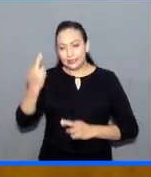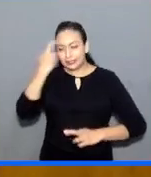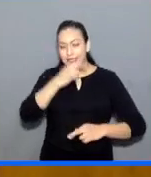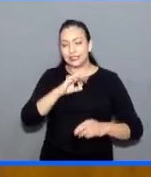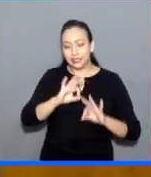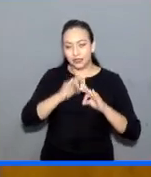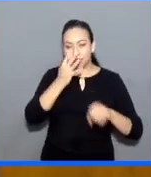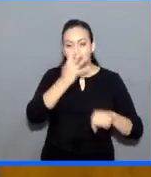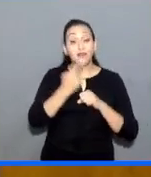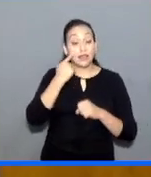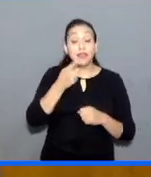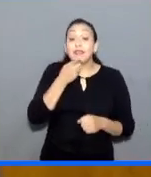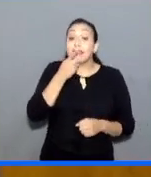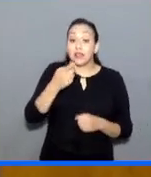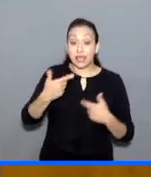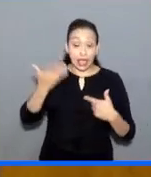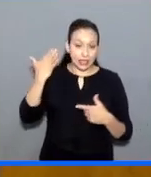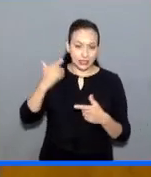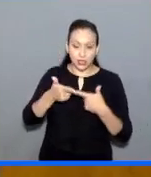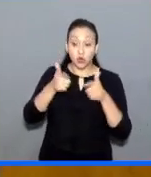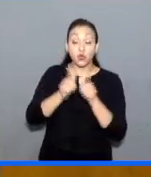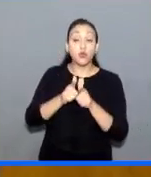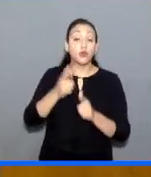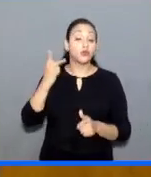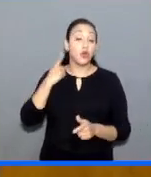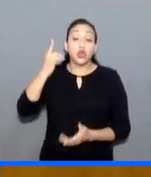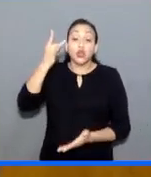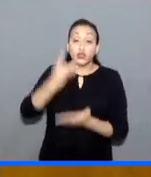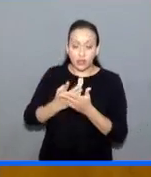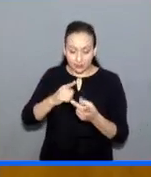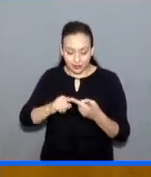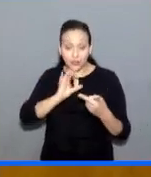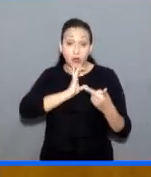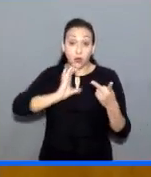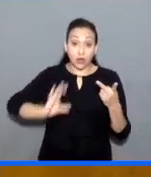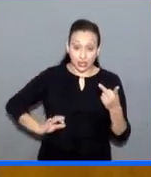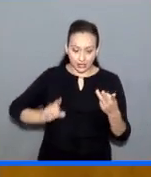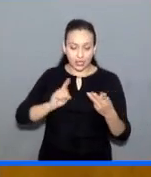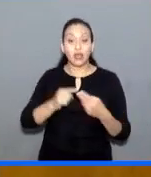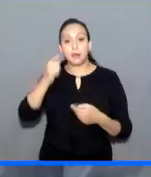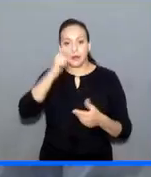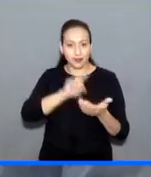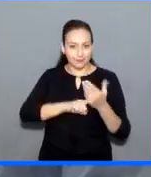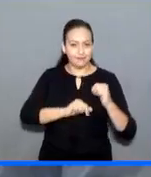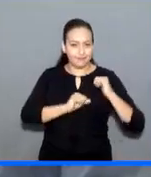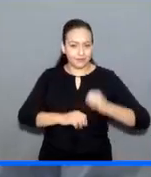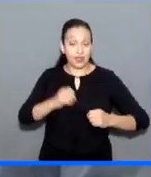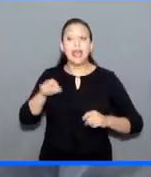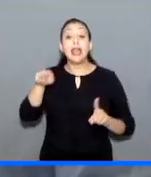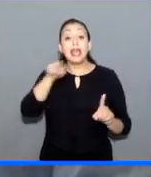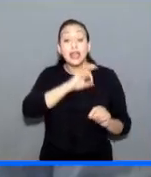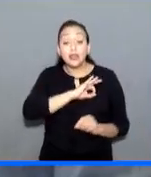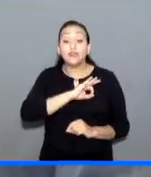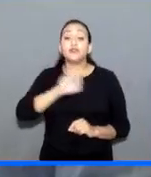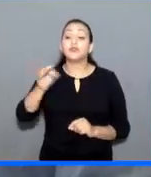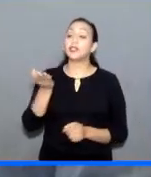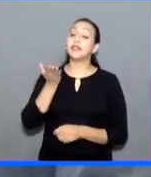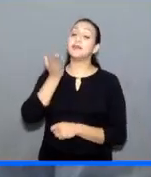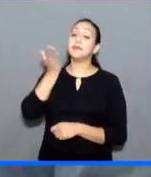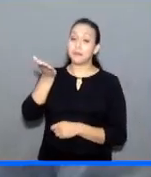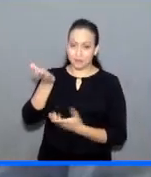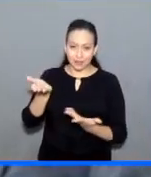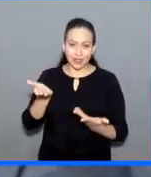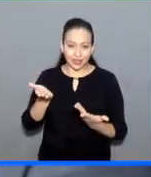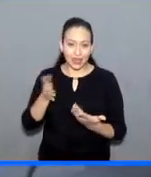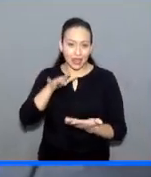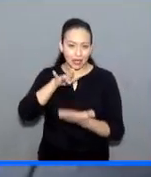partidos políticos, candidaturas y el Consejo General del Instituto Local pueden solicitar la intervención de esta instancia, ya